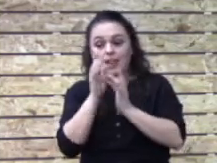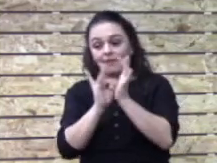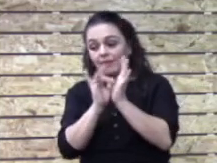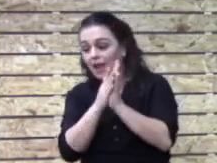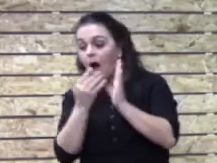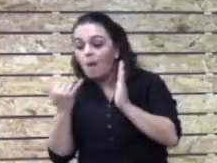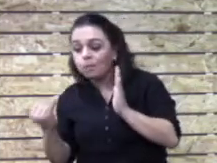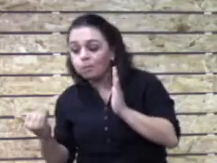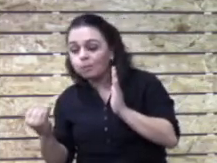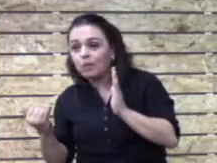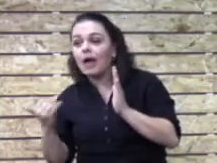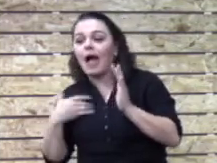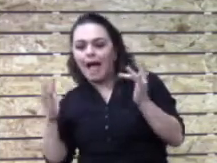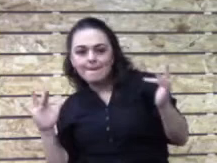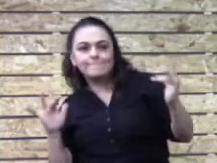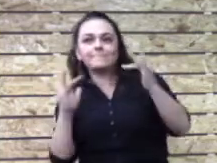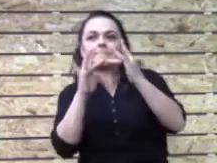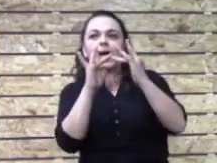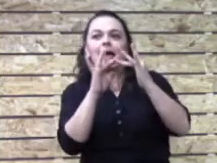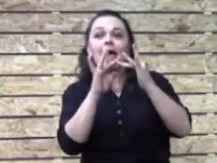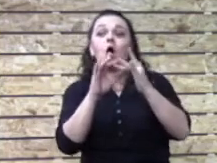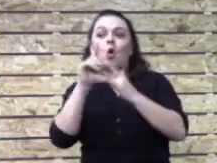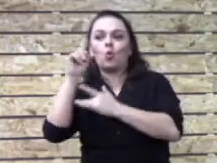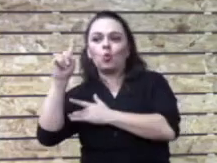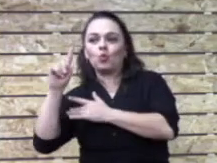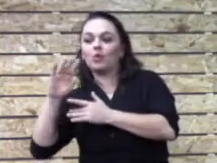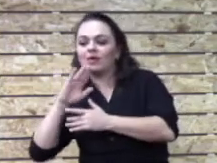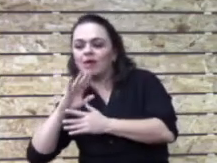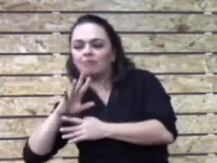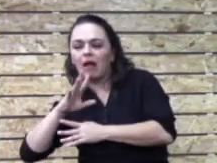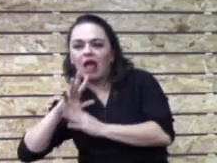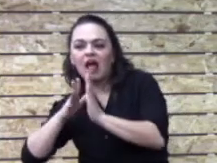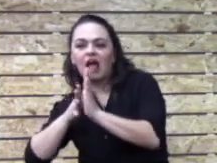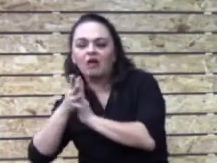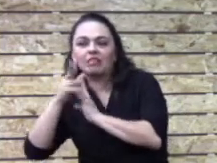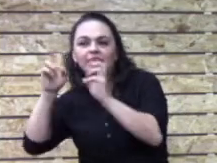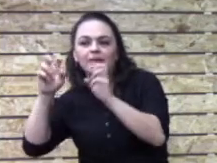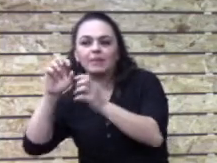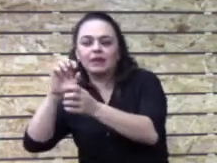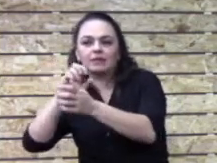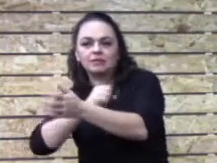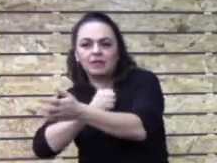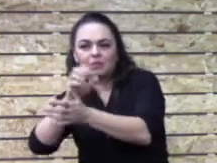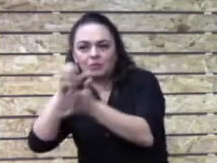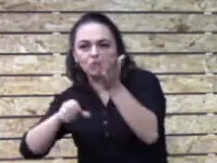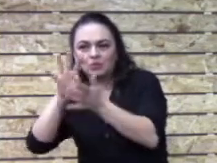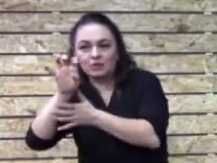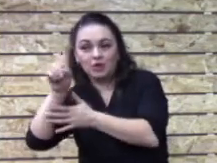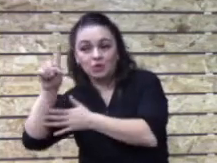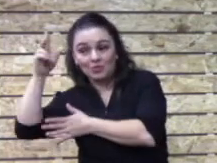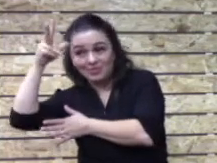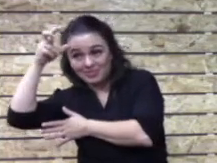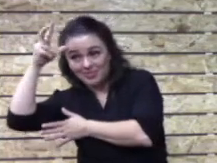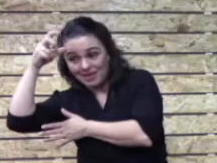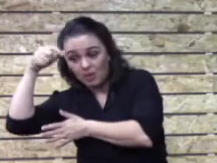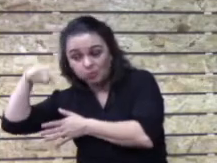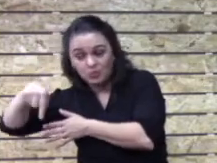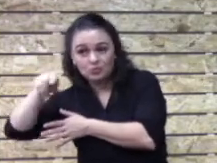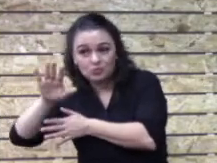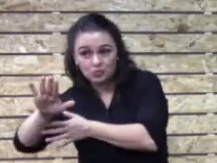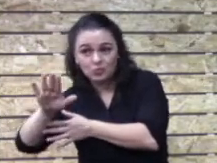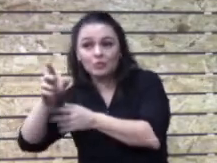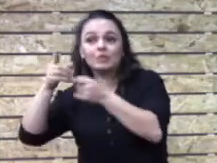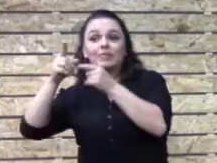nuestro adversario, el diablo y sus demonios, que cita en el capítulo 4, en la tentación de Jesús, el Salmo